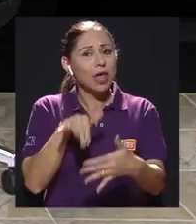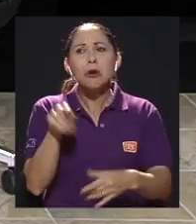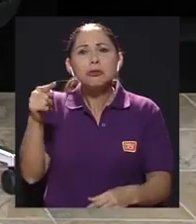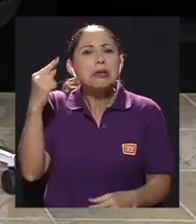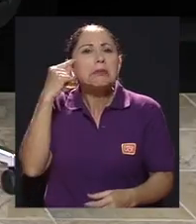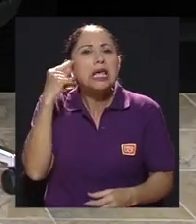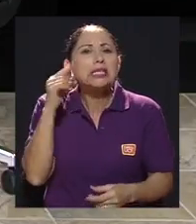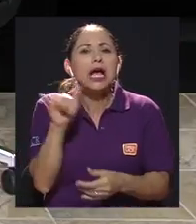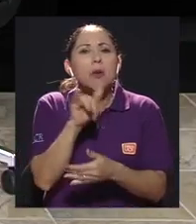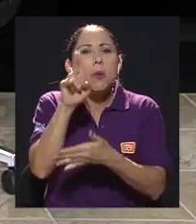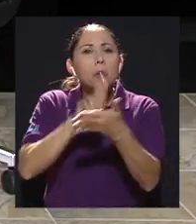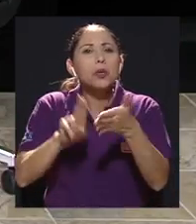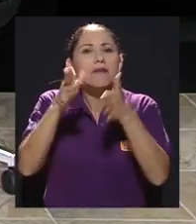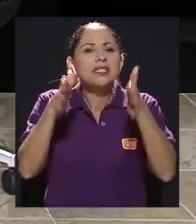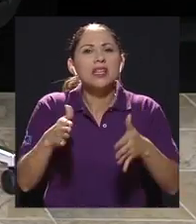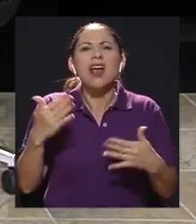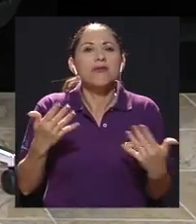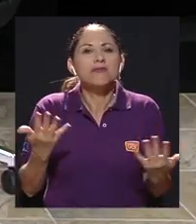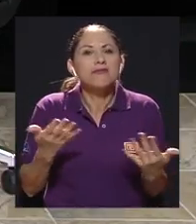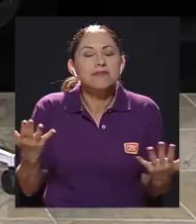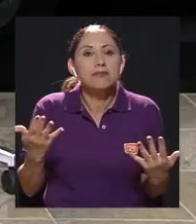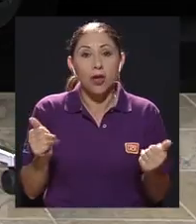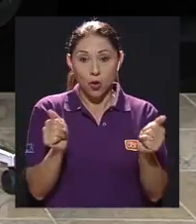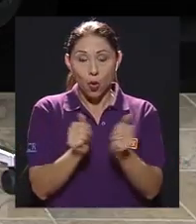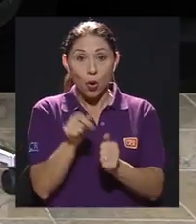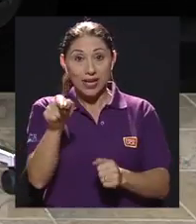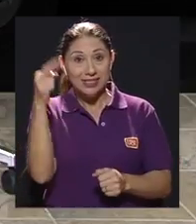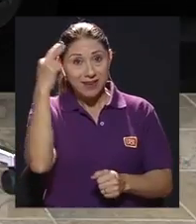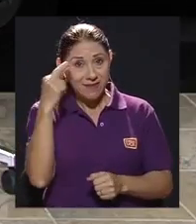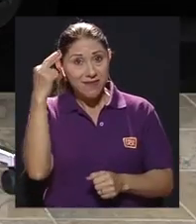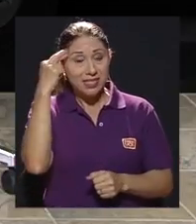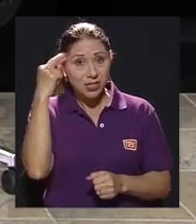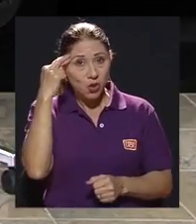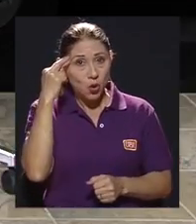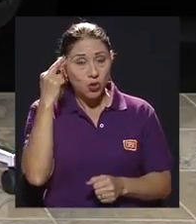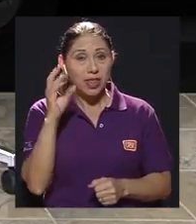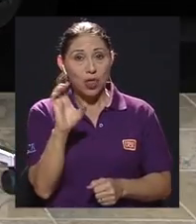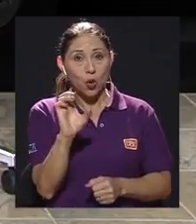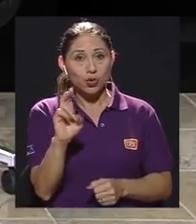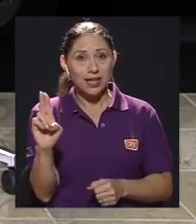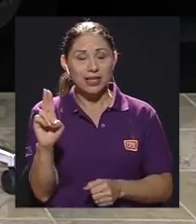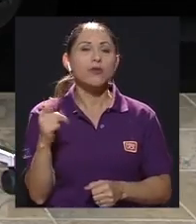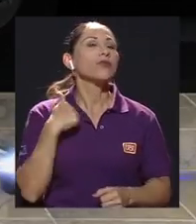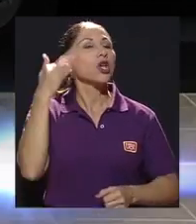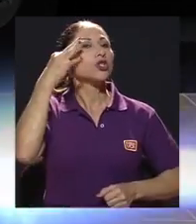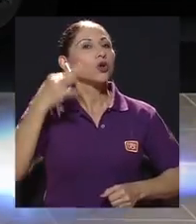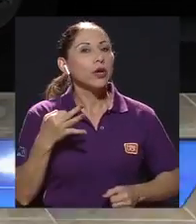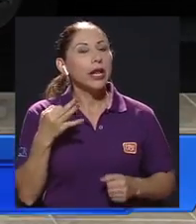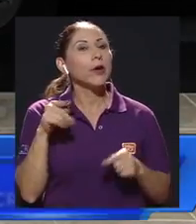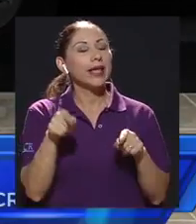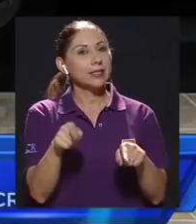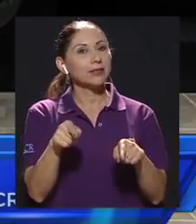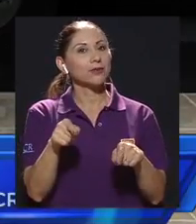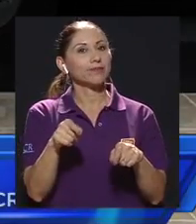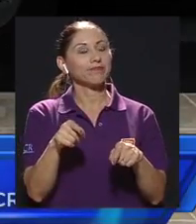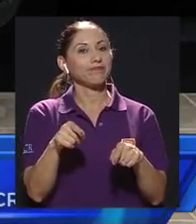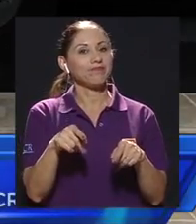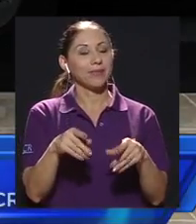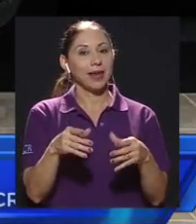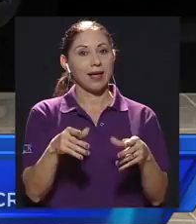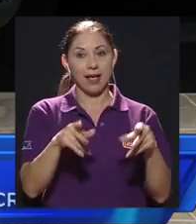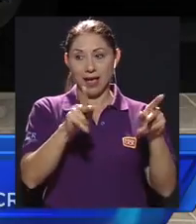como universitario, ya aquí con esa reflexión de don Constantino? Yo creo que nos coloca a quienes